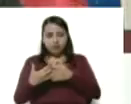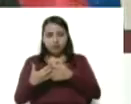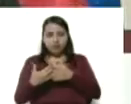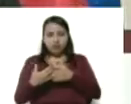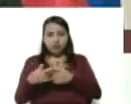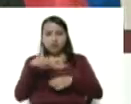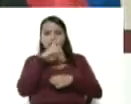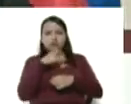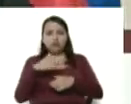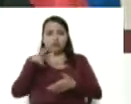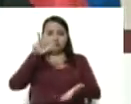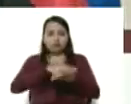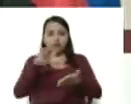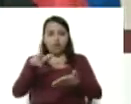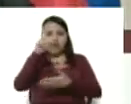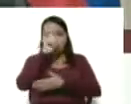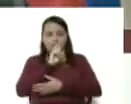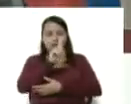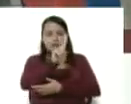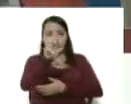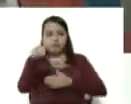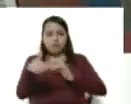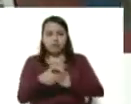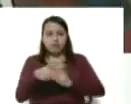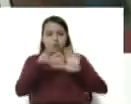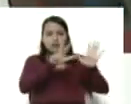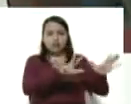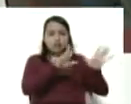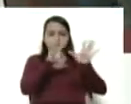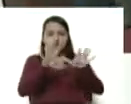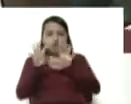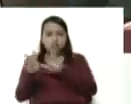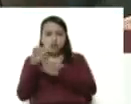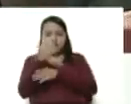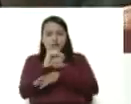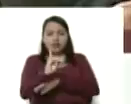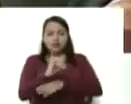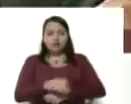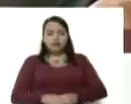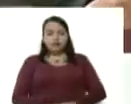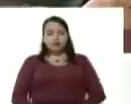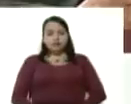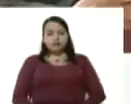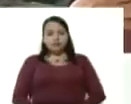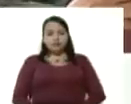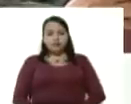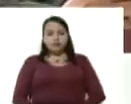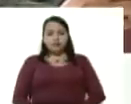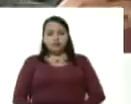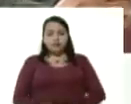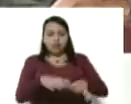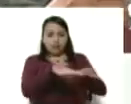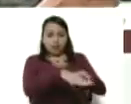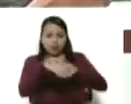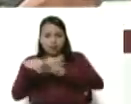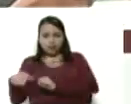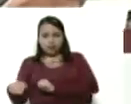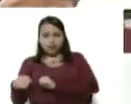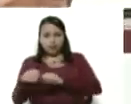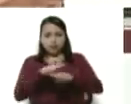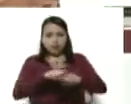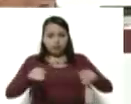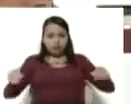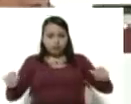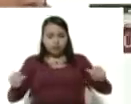írrito de 1899. Donde se consagraba el despojo imperial territorial sobre